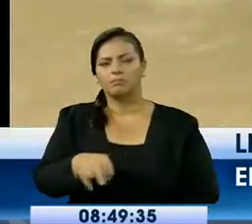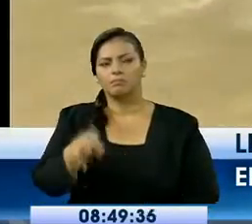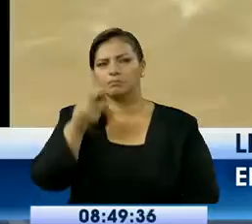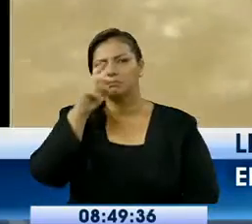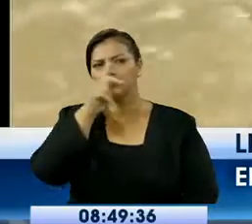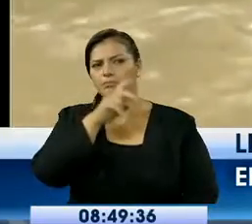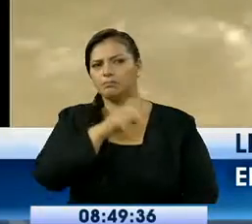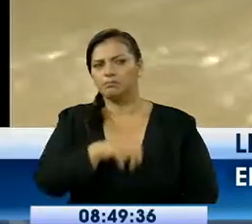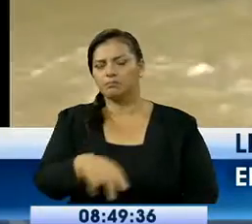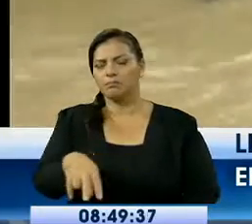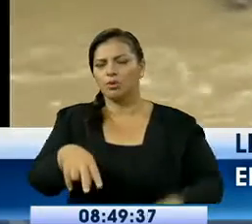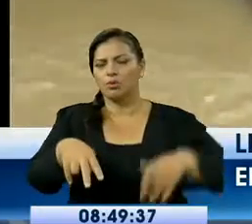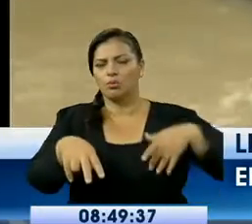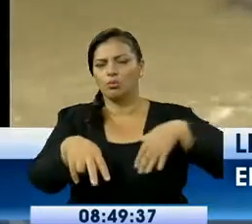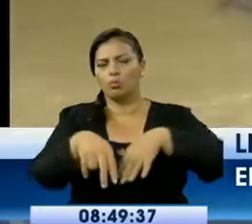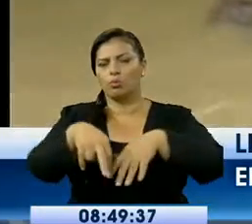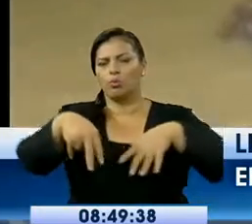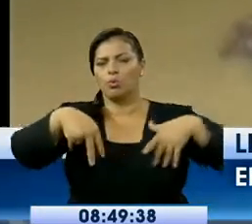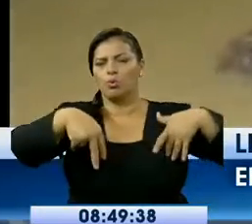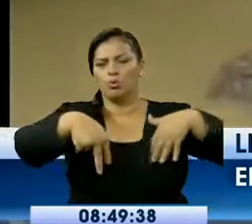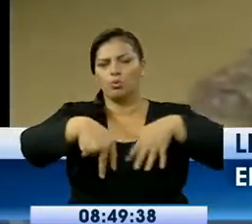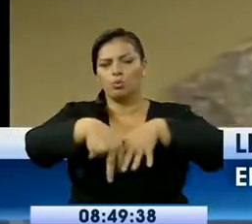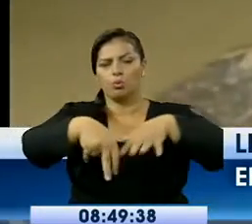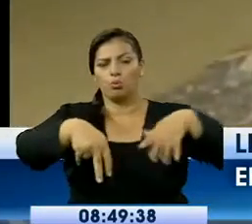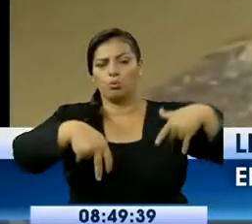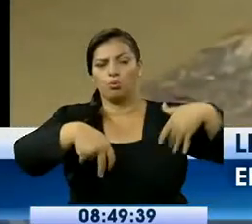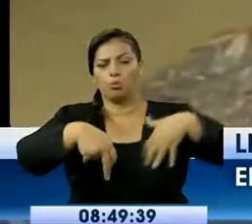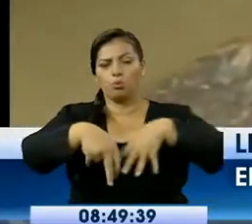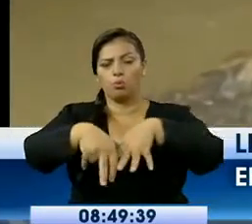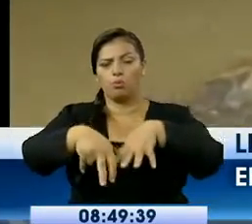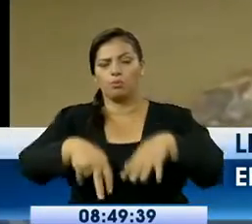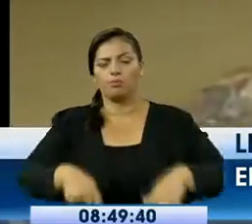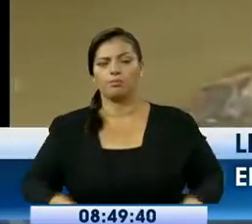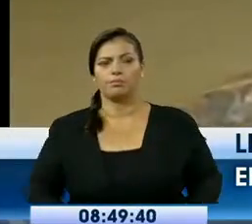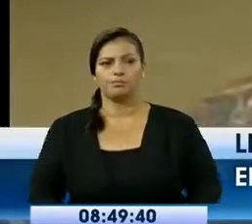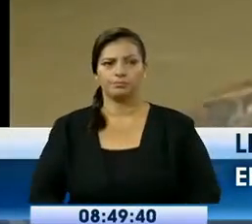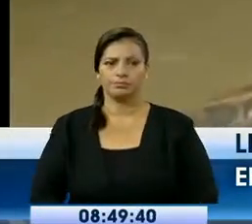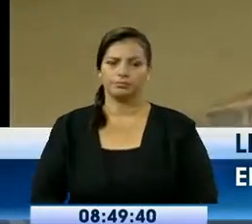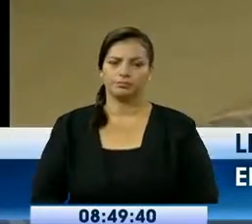fuerza. Claro, por este lado es bien difícil. Aquí casi,